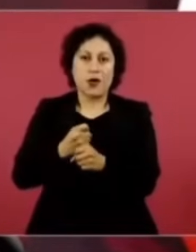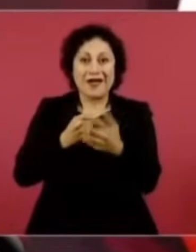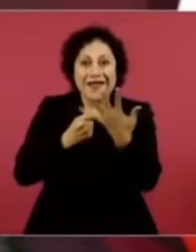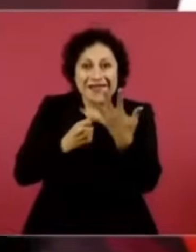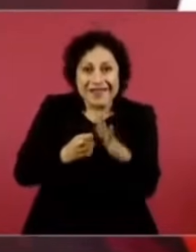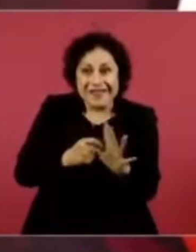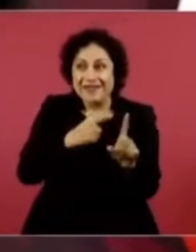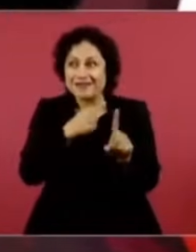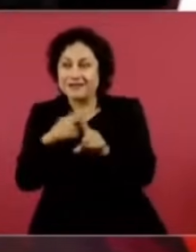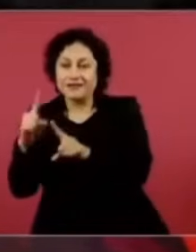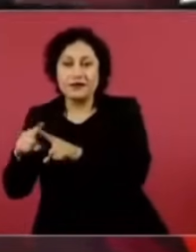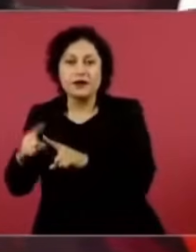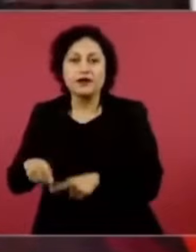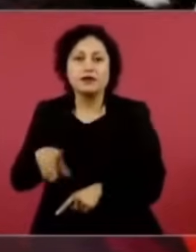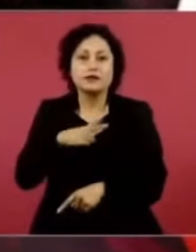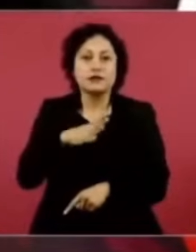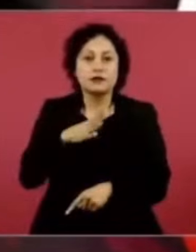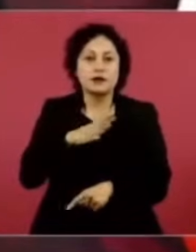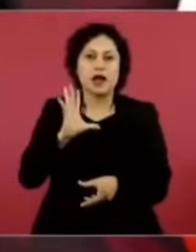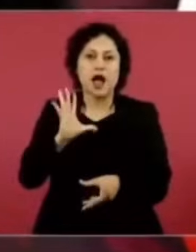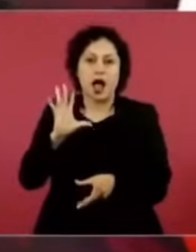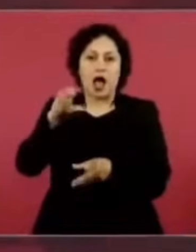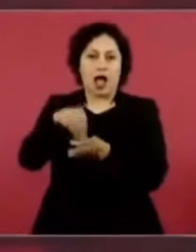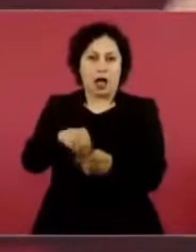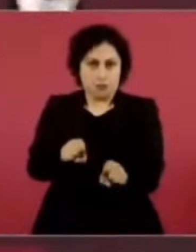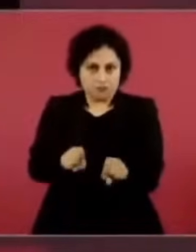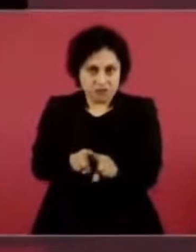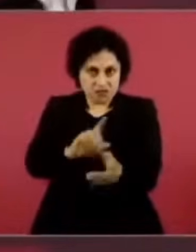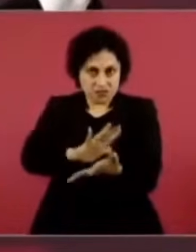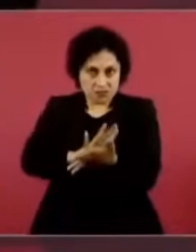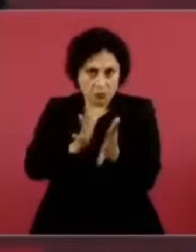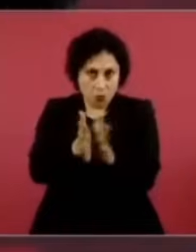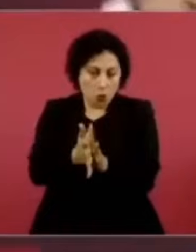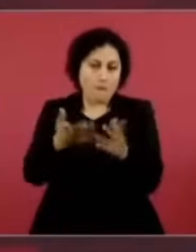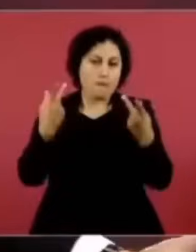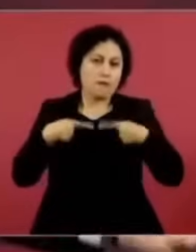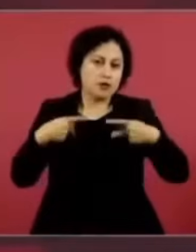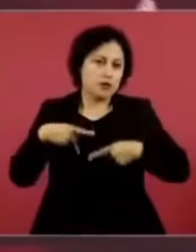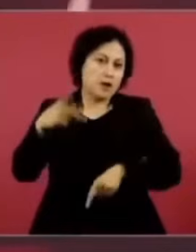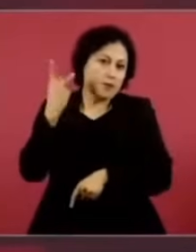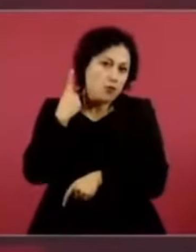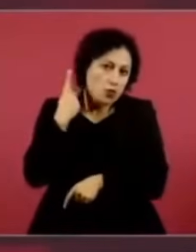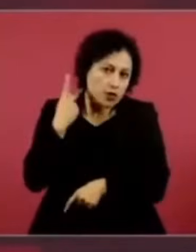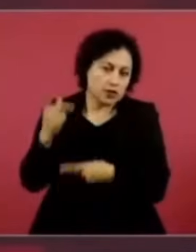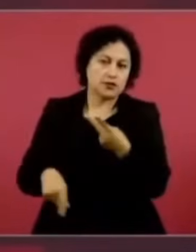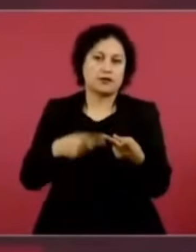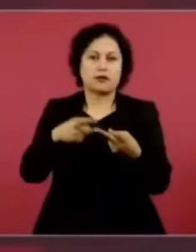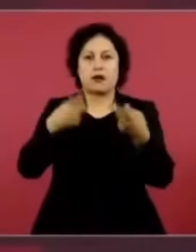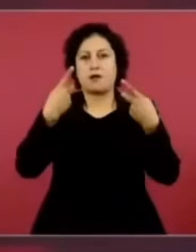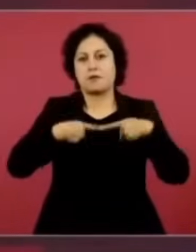Y estaban metidos políticos y estaban metidos dueños de medios de comunicación.